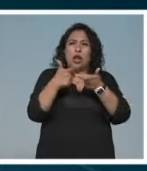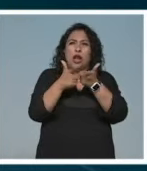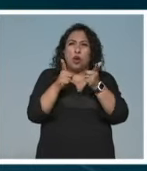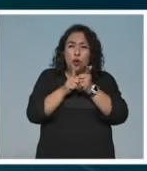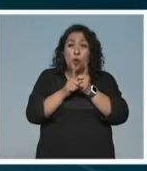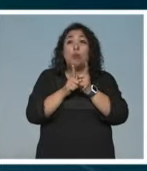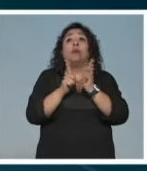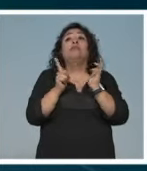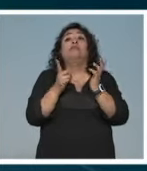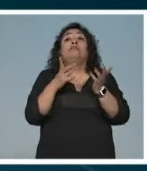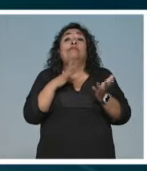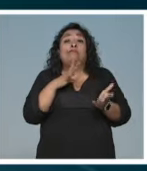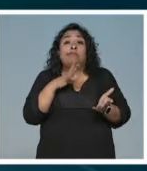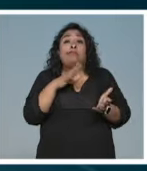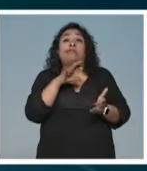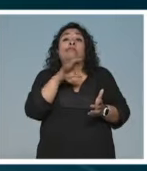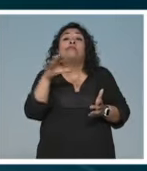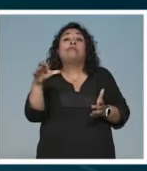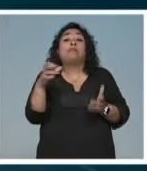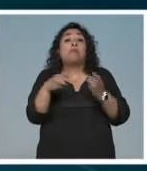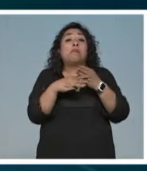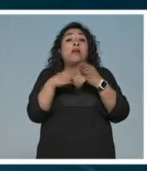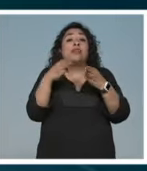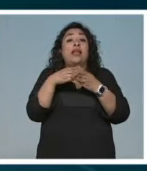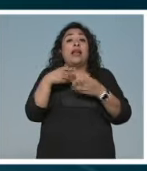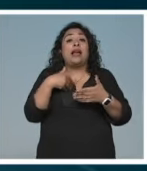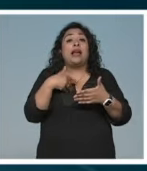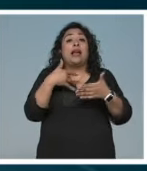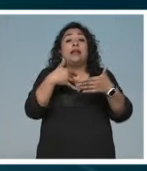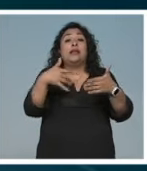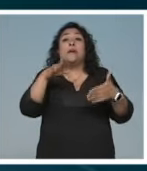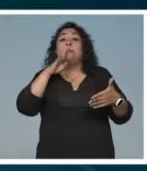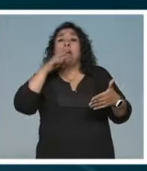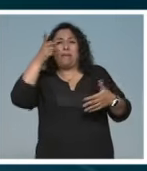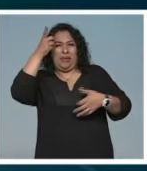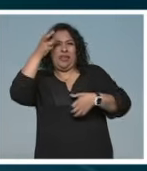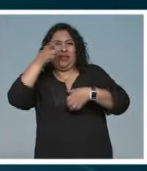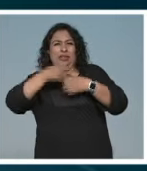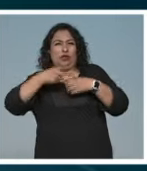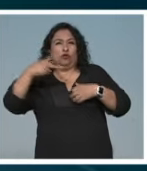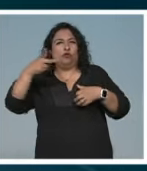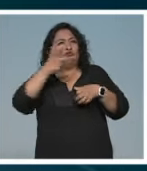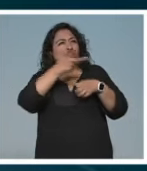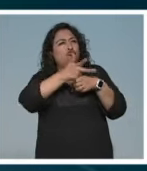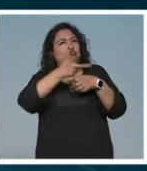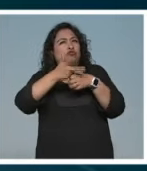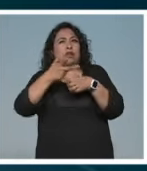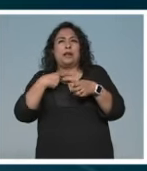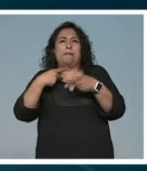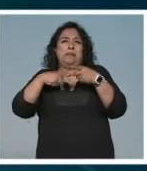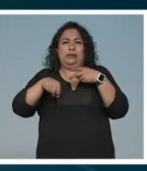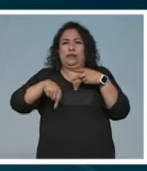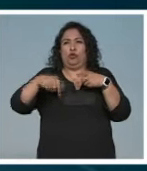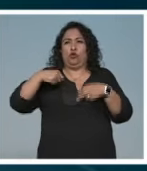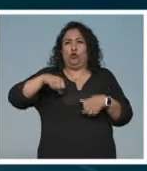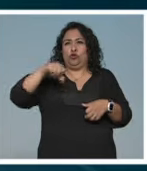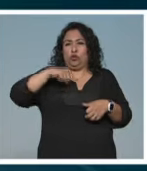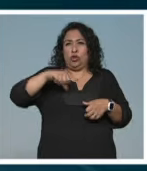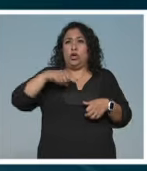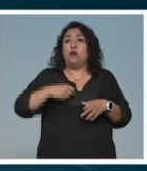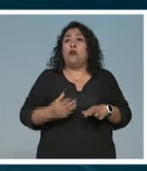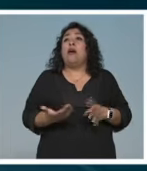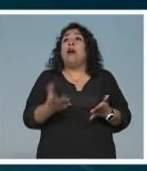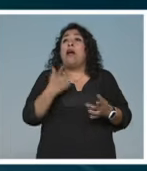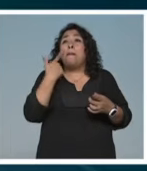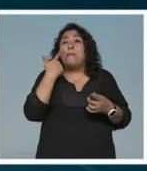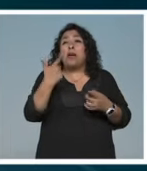pues está construido a partir del material de archivo que la madre del director filmó a principios de este siglo frente a